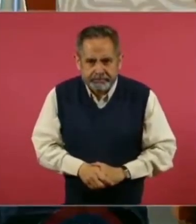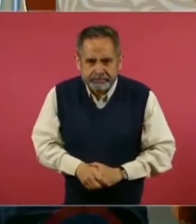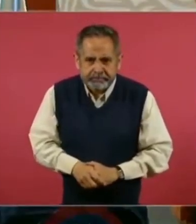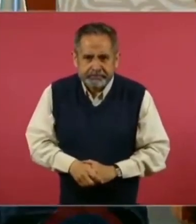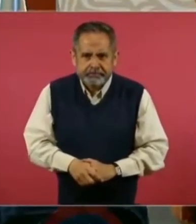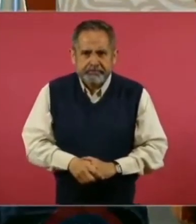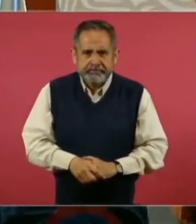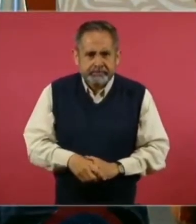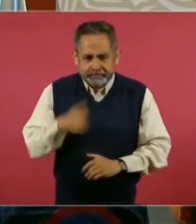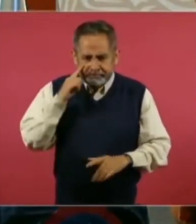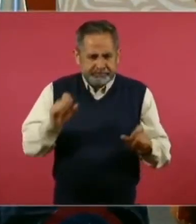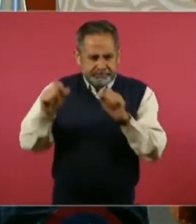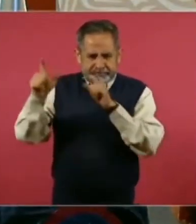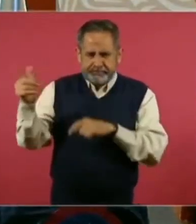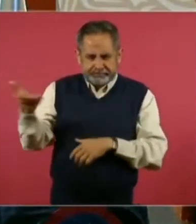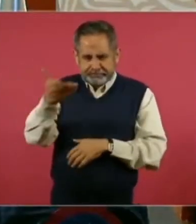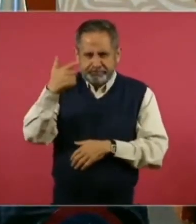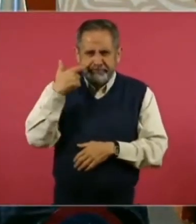¿La pones?